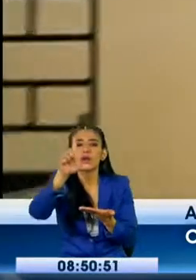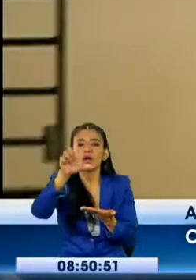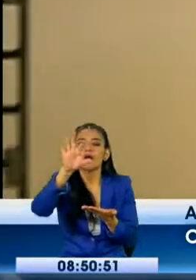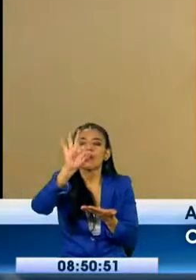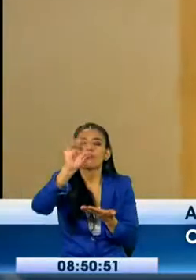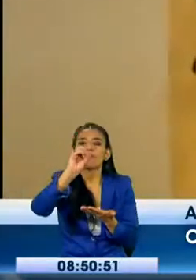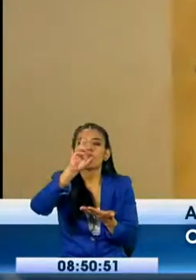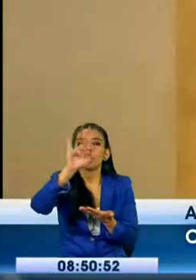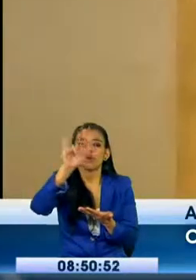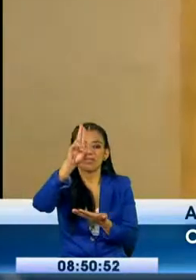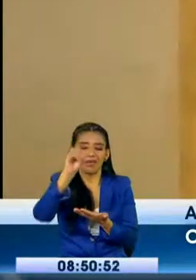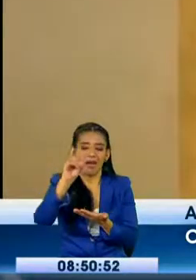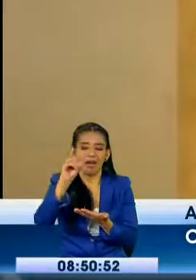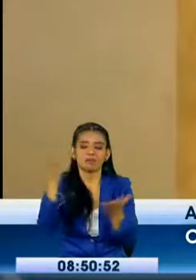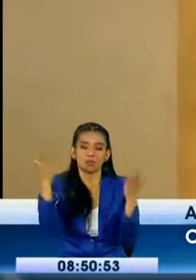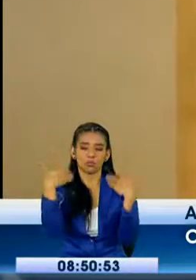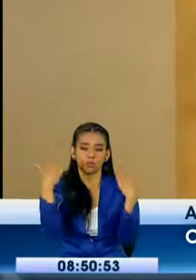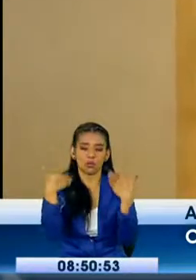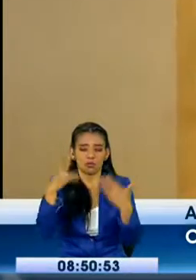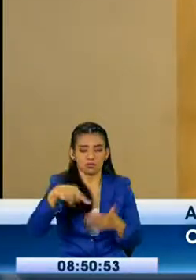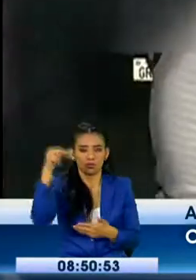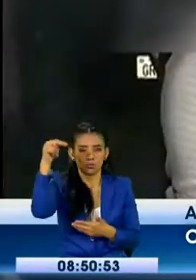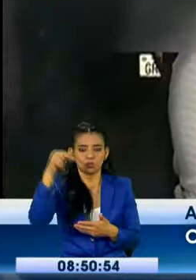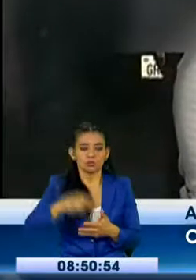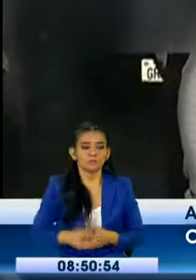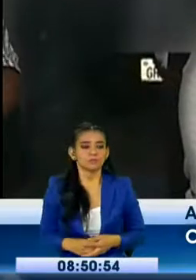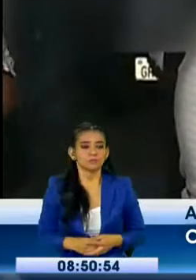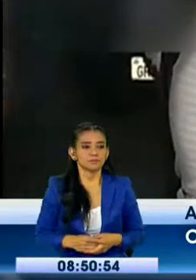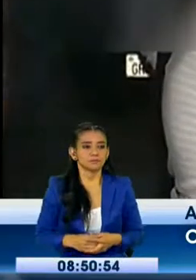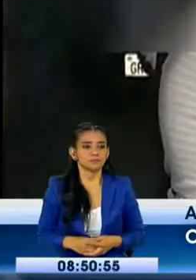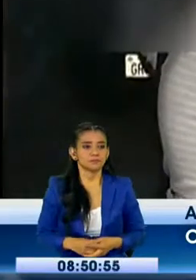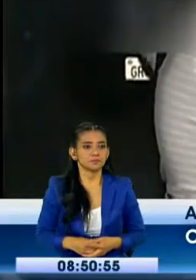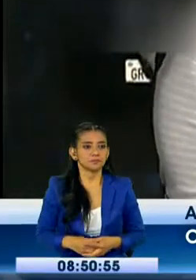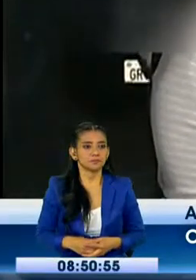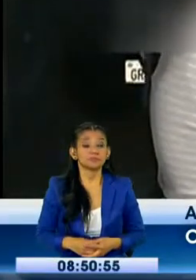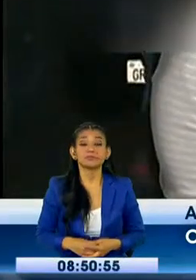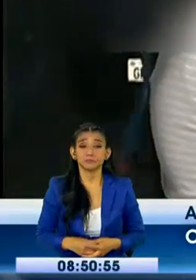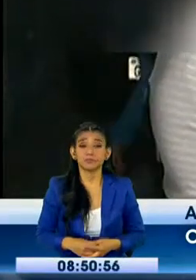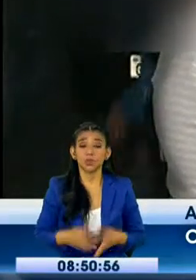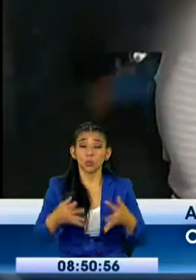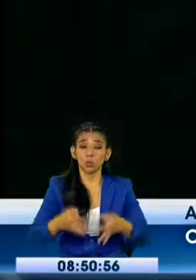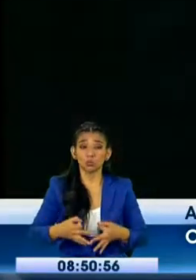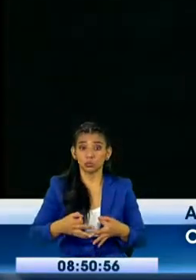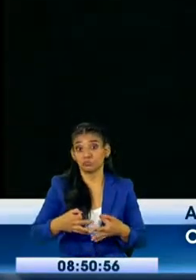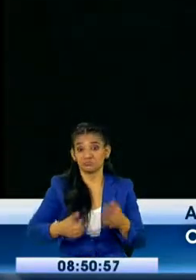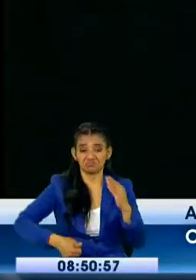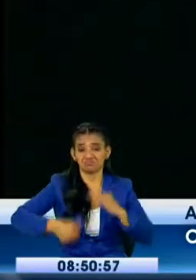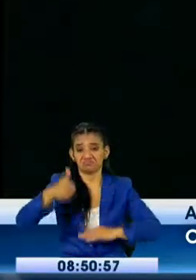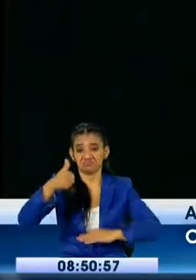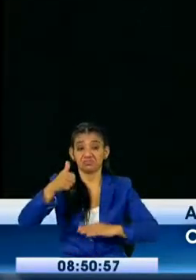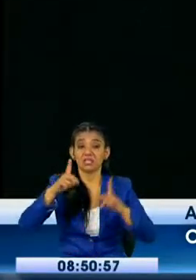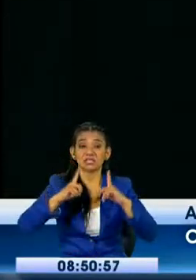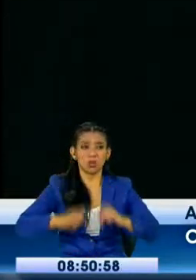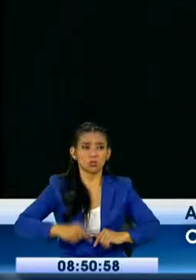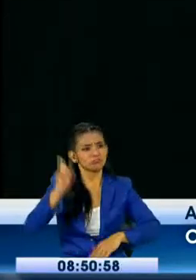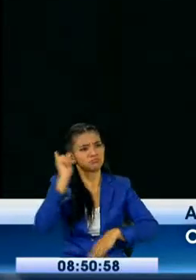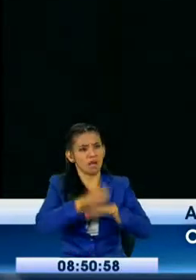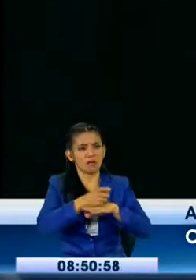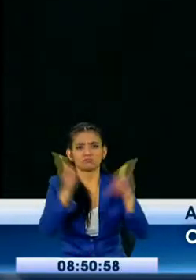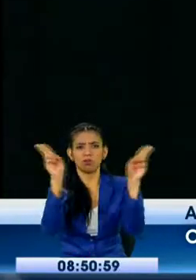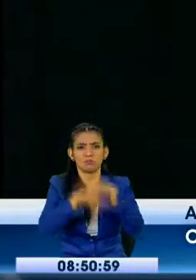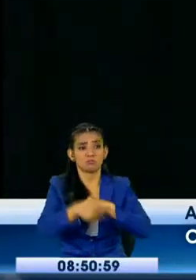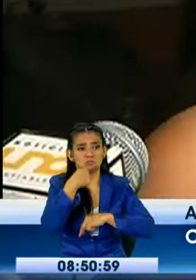Patria Nueva de la Ciudadela Florida Norte, en Guayaquil. La comisaría de salud dispuso su clausura porque no